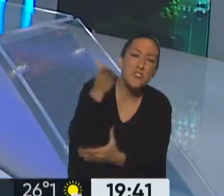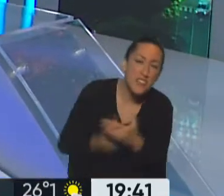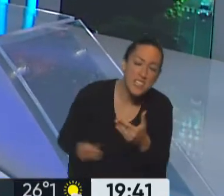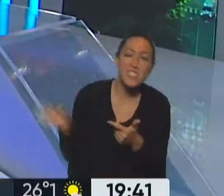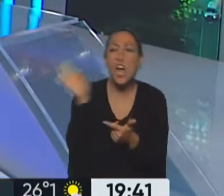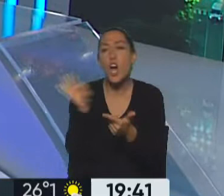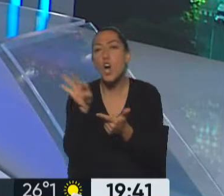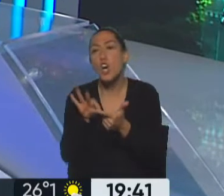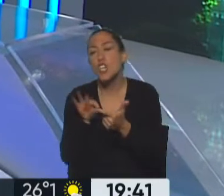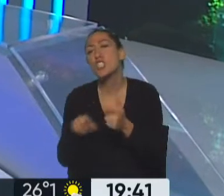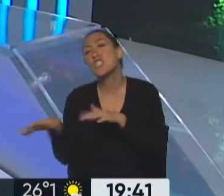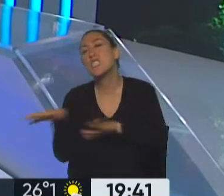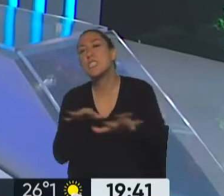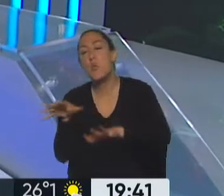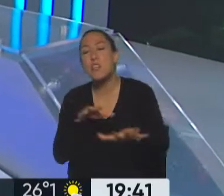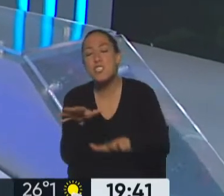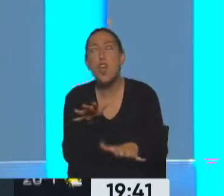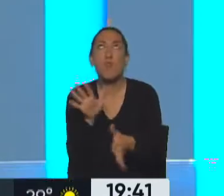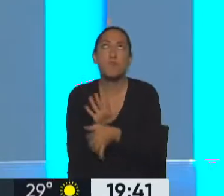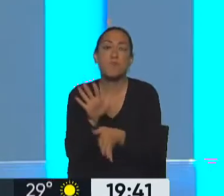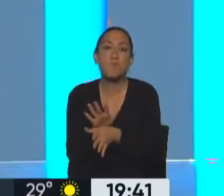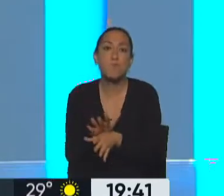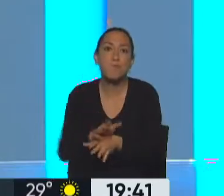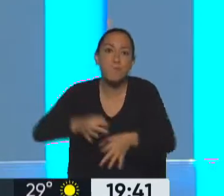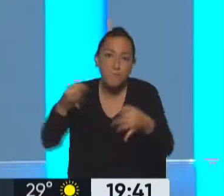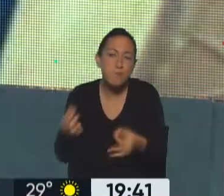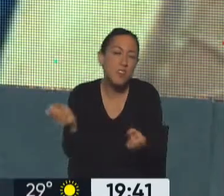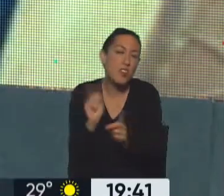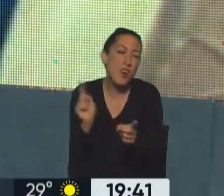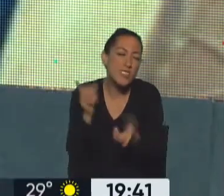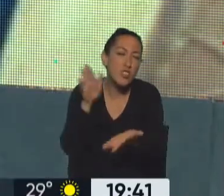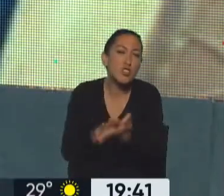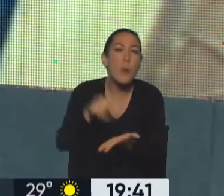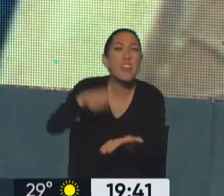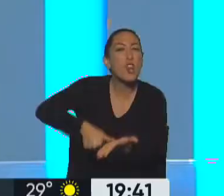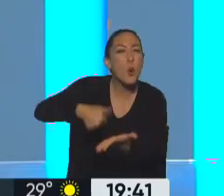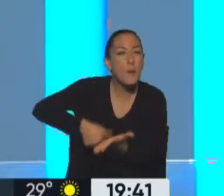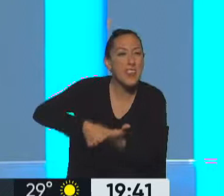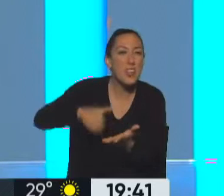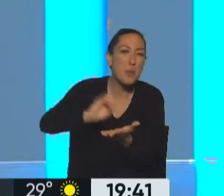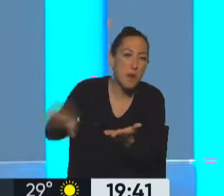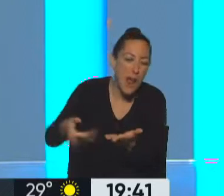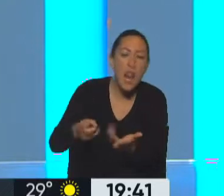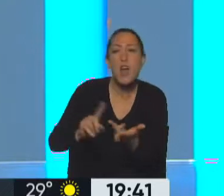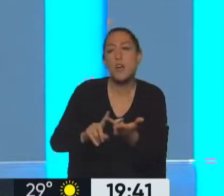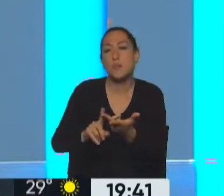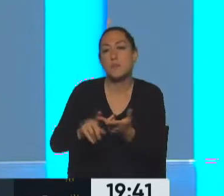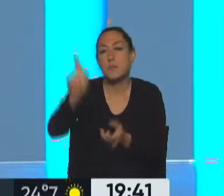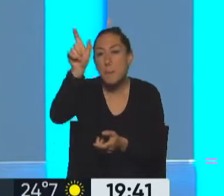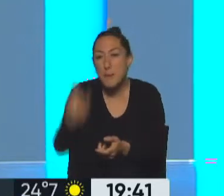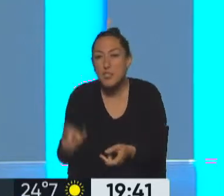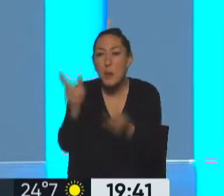situación irregular en cuanto a su documentación ningún